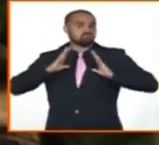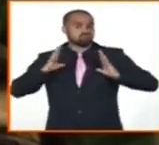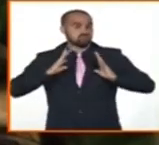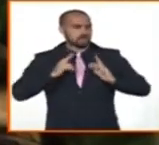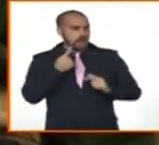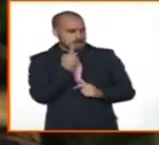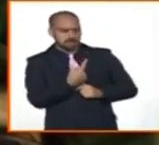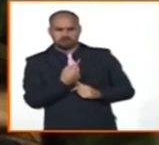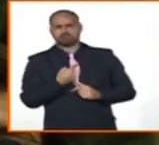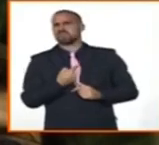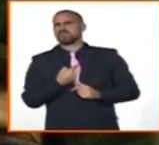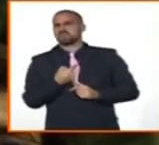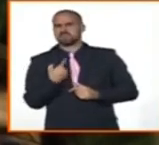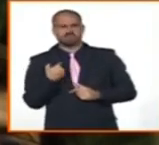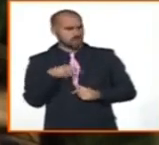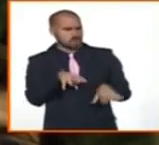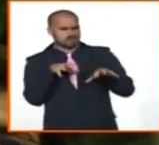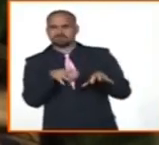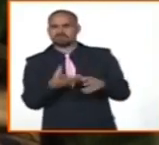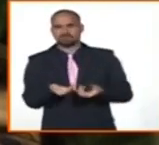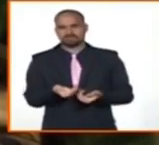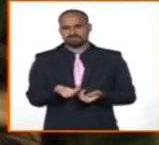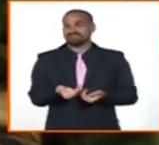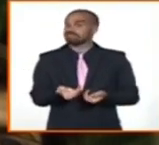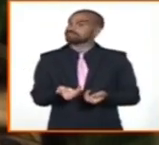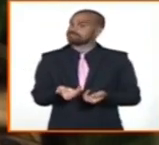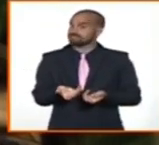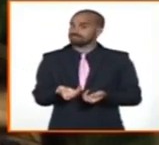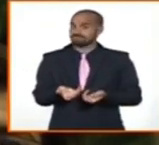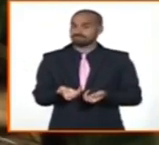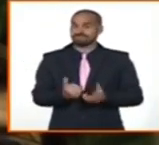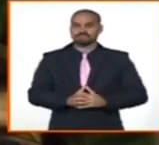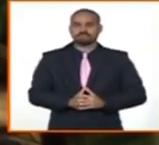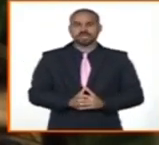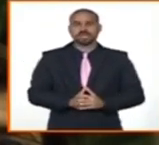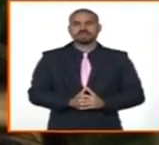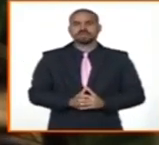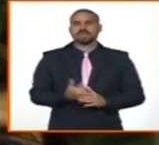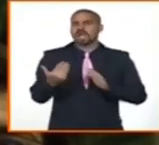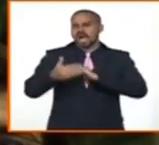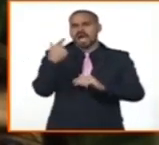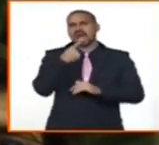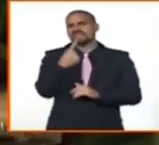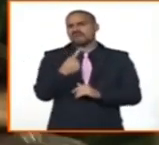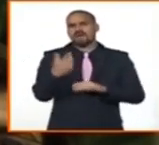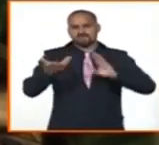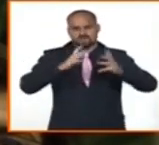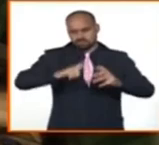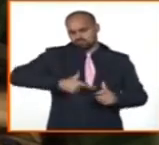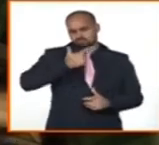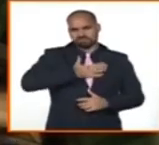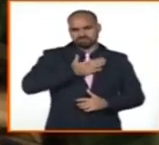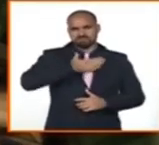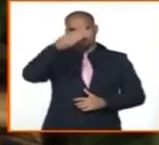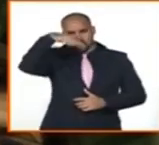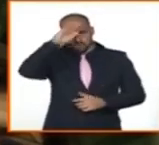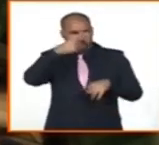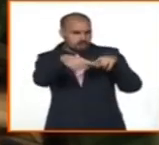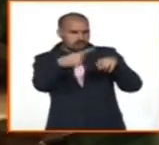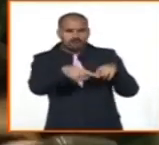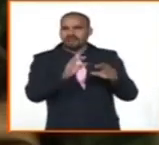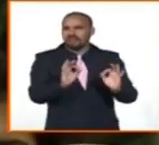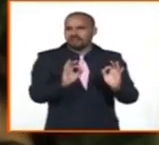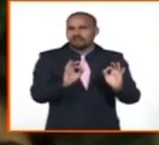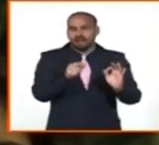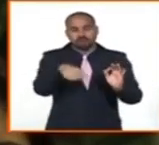Después hay otra serie de elementos que en alguna ocasión hemos comentado, que es el consumo de la cultura cubana. El elemento de la cultura cubana es un